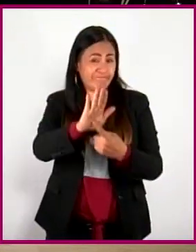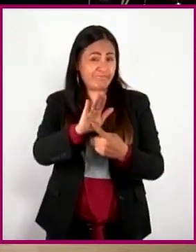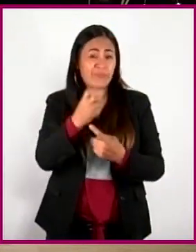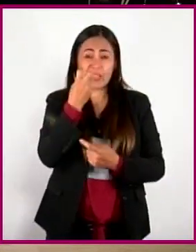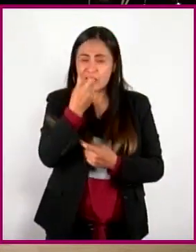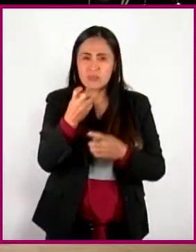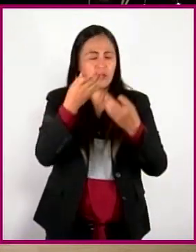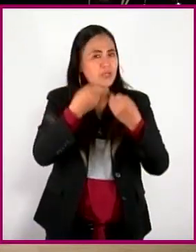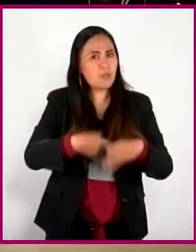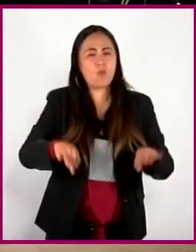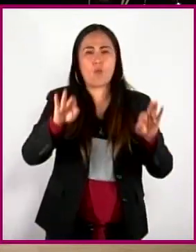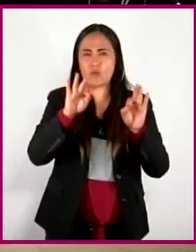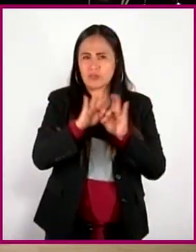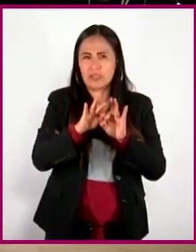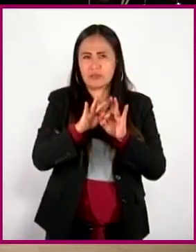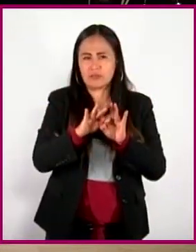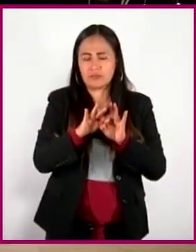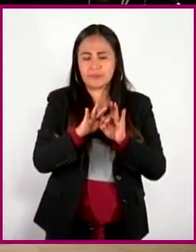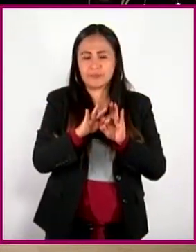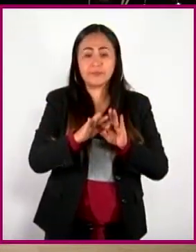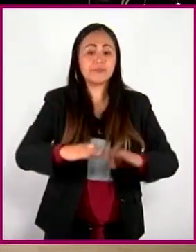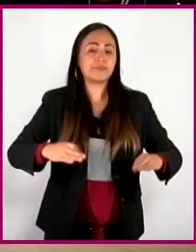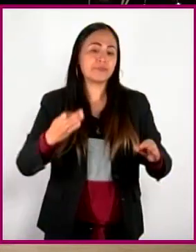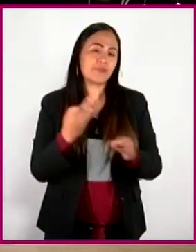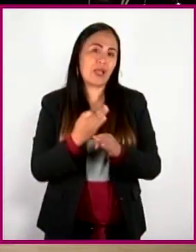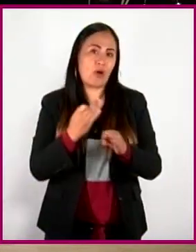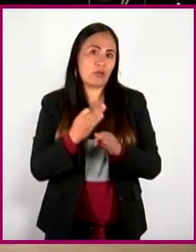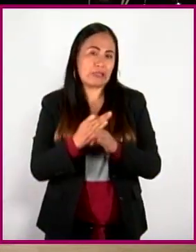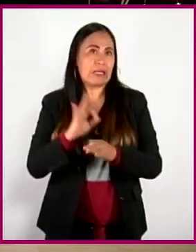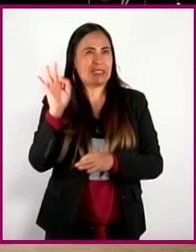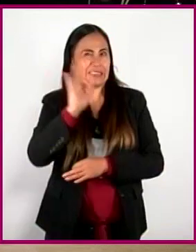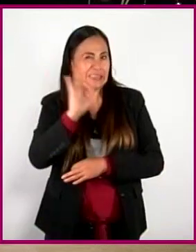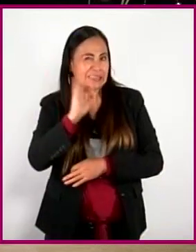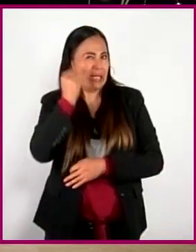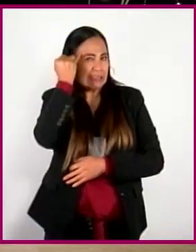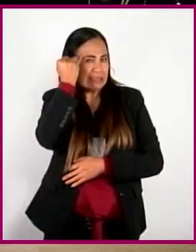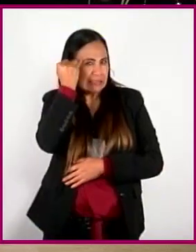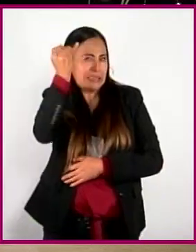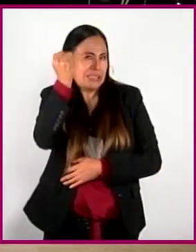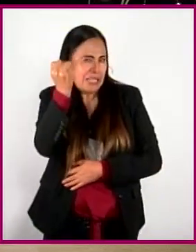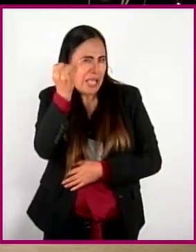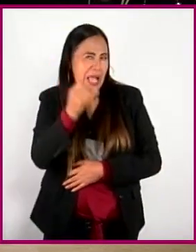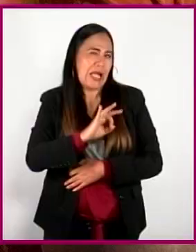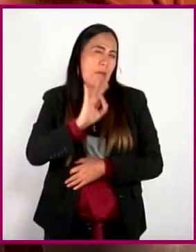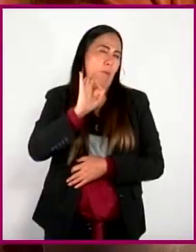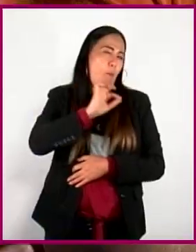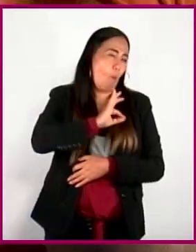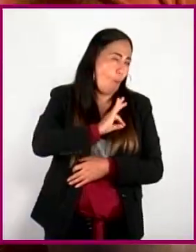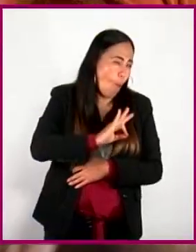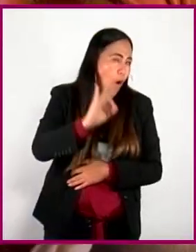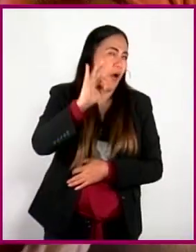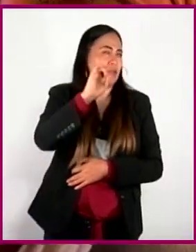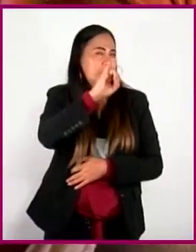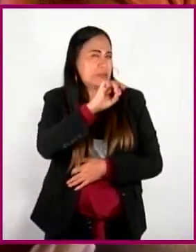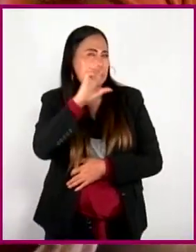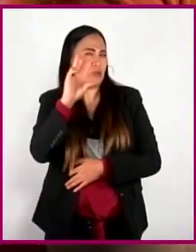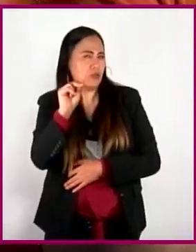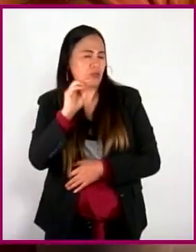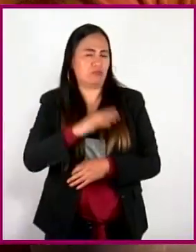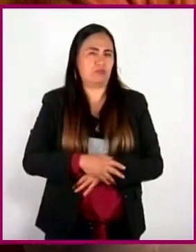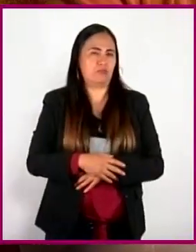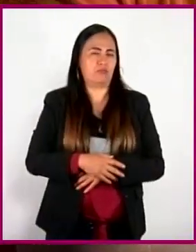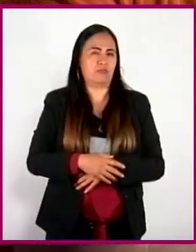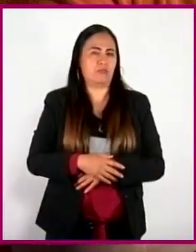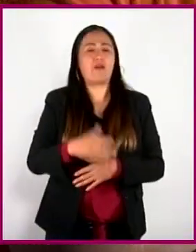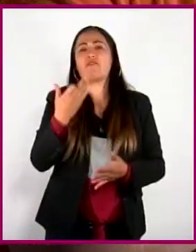fundamental. Por ahora, lo que tenemos es solo una bella conjetura acerca de los números capicúas. Aún queda por determinar si